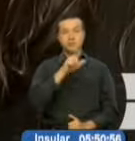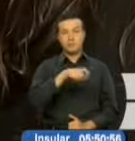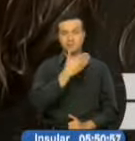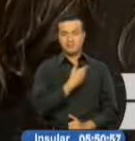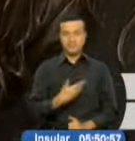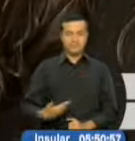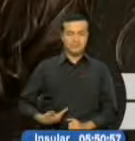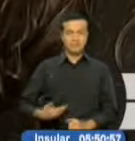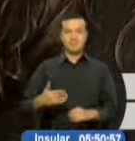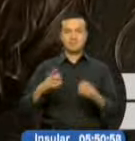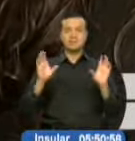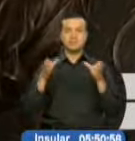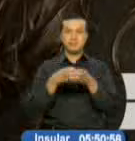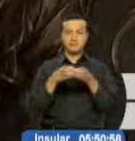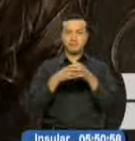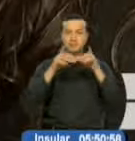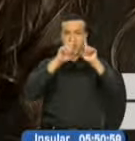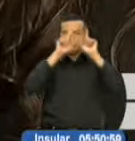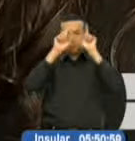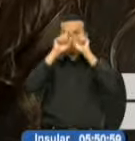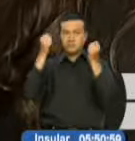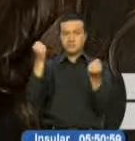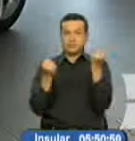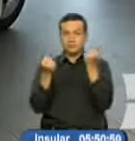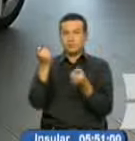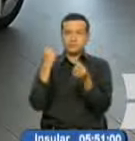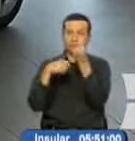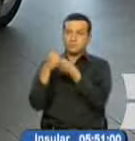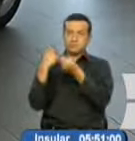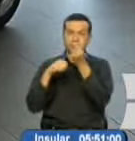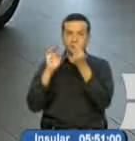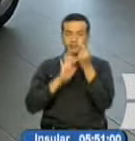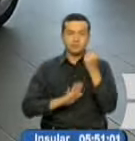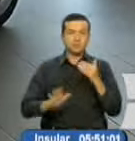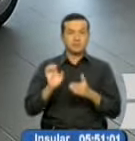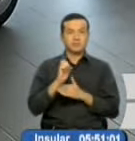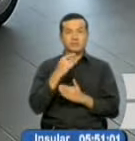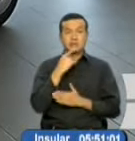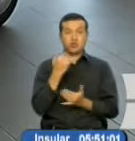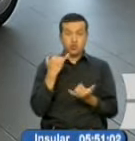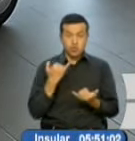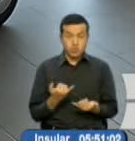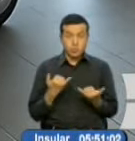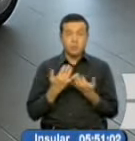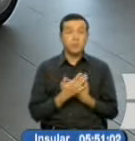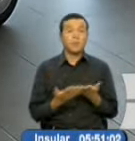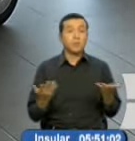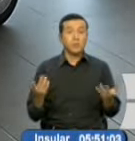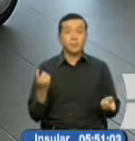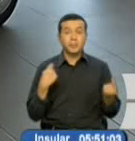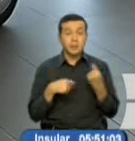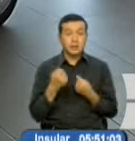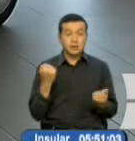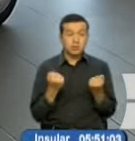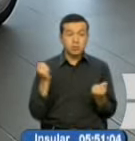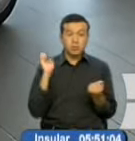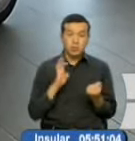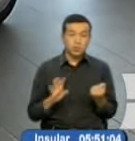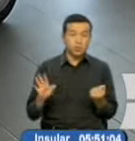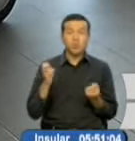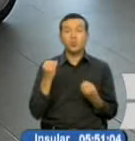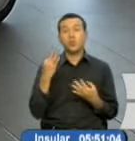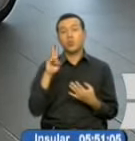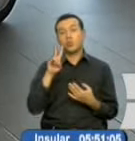presidente ejecutivo de la Asociación de Empresas Automotrices del Ecuador, indica que actualmente la participación en el mercado de autos europeos es